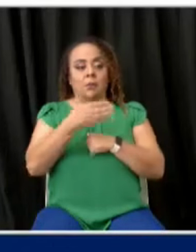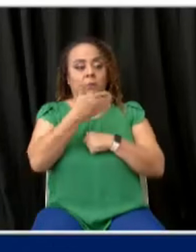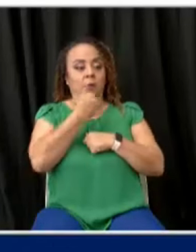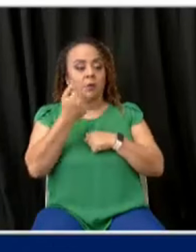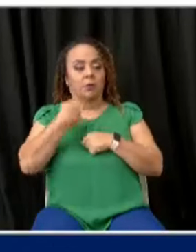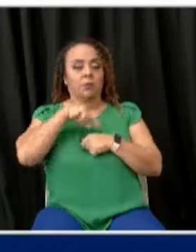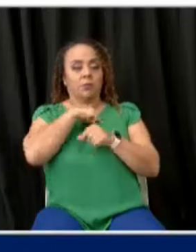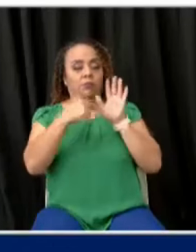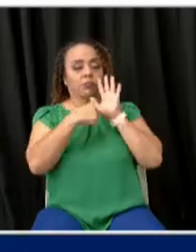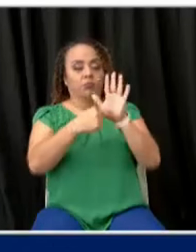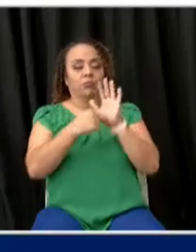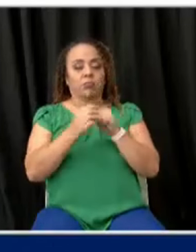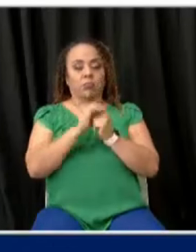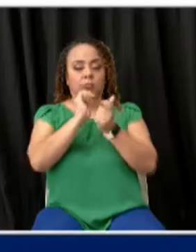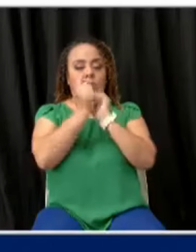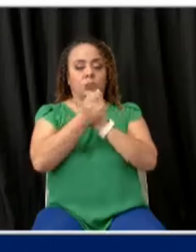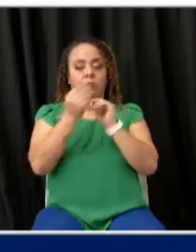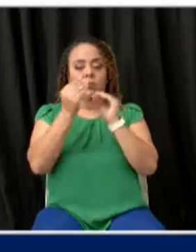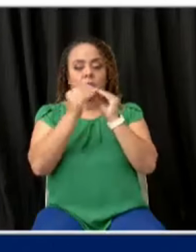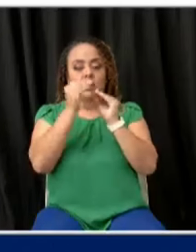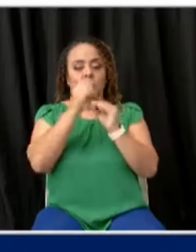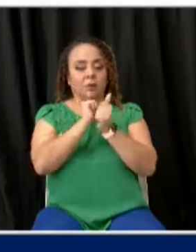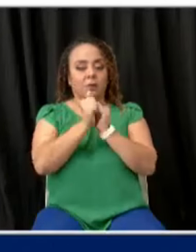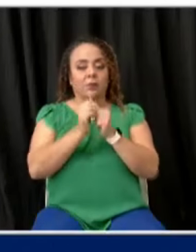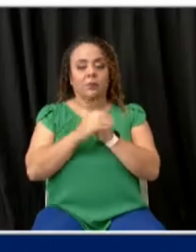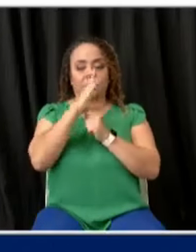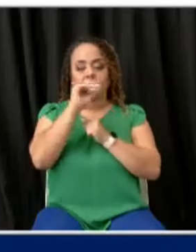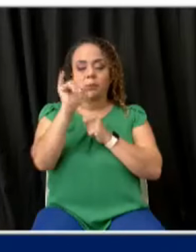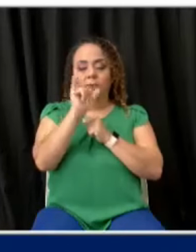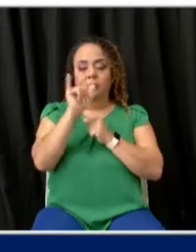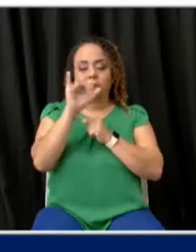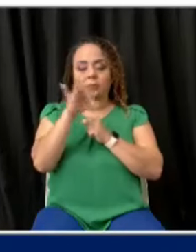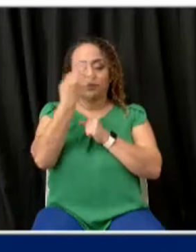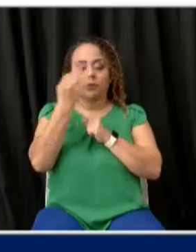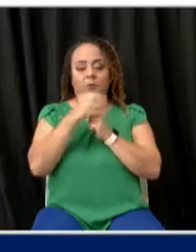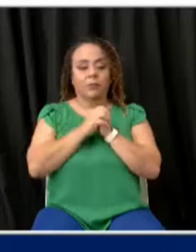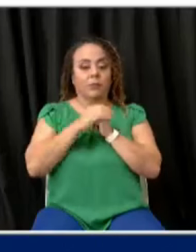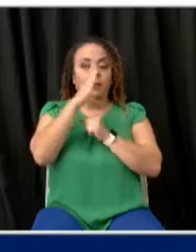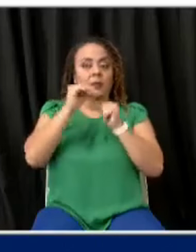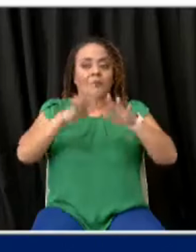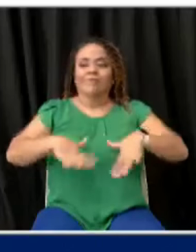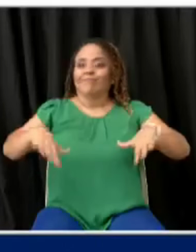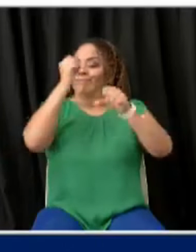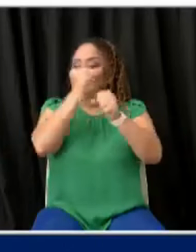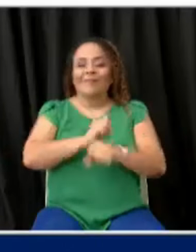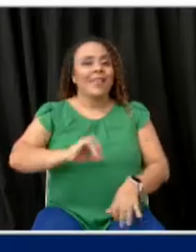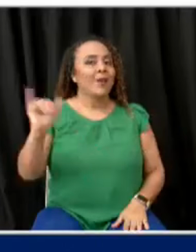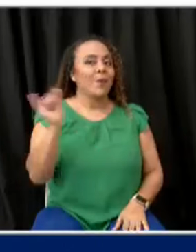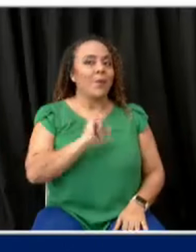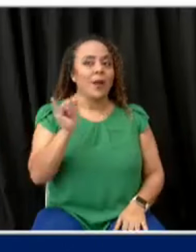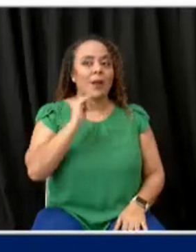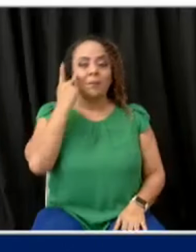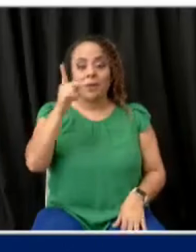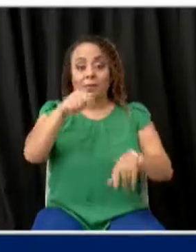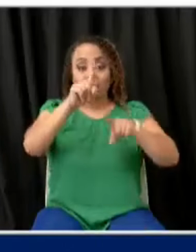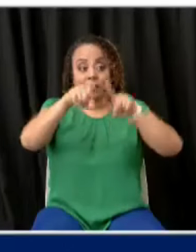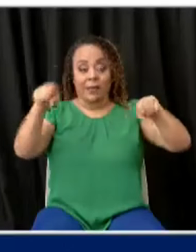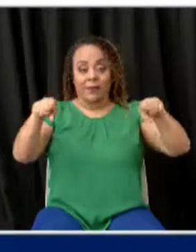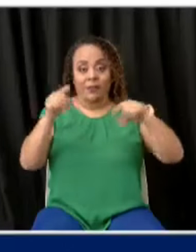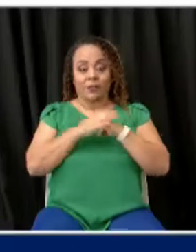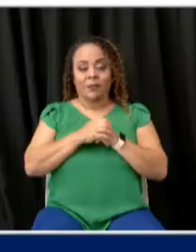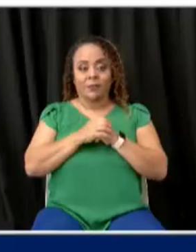nos adaptamos más al deporte. Y eso de igual lo sabemos. forma funciona en los ambientes laborales. Exactamente, vean, estas son gráficas